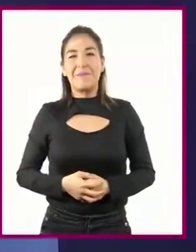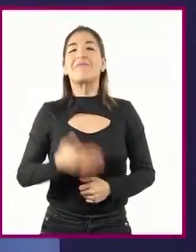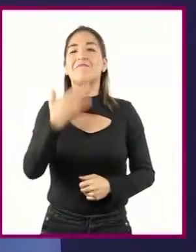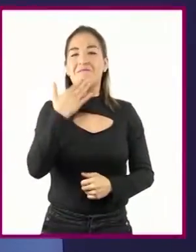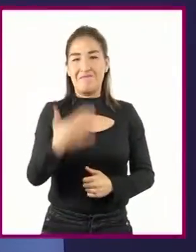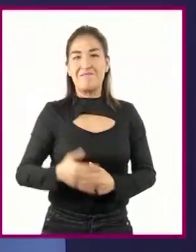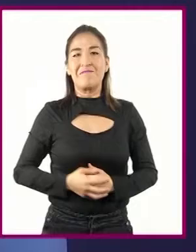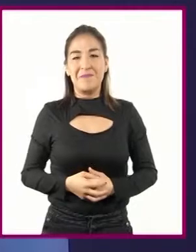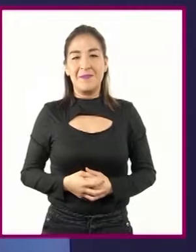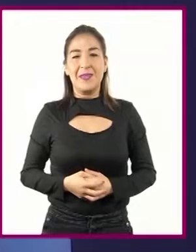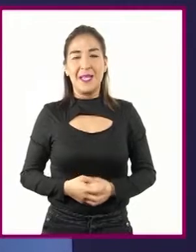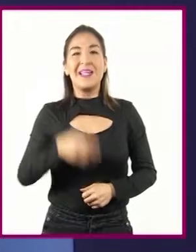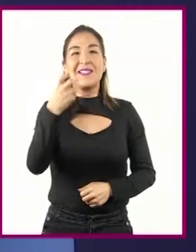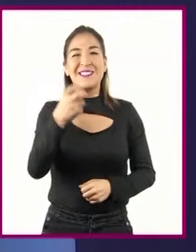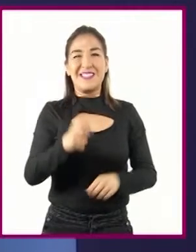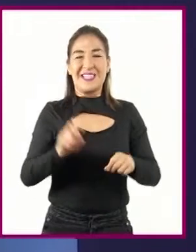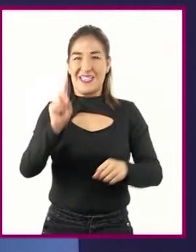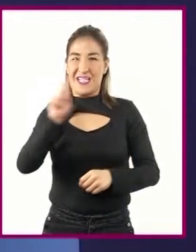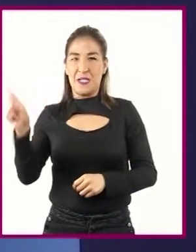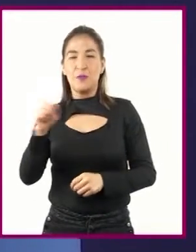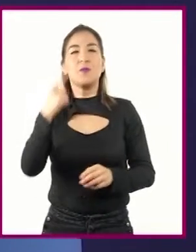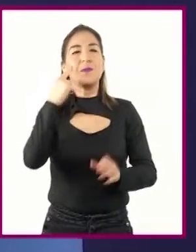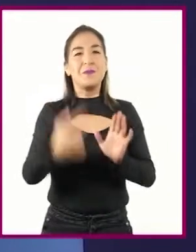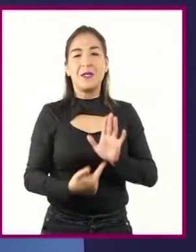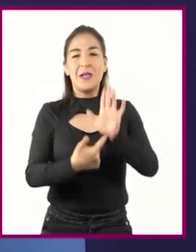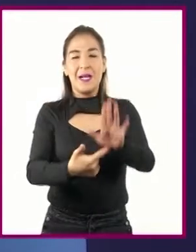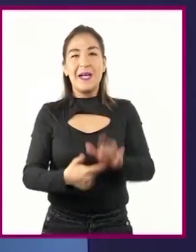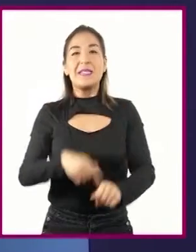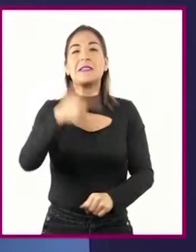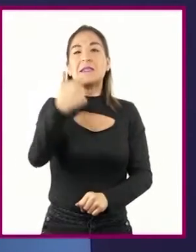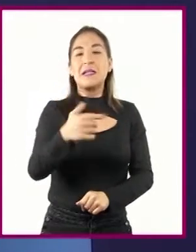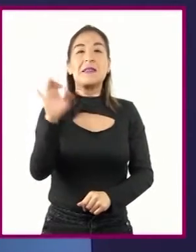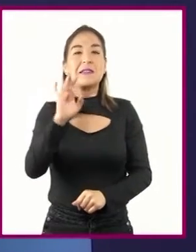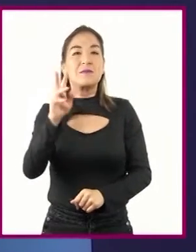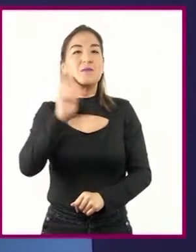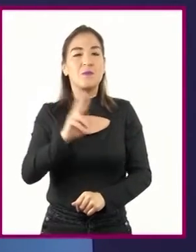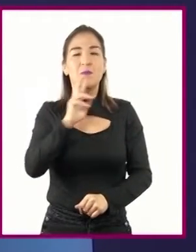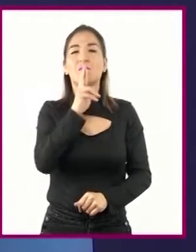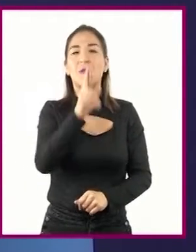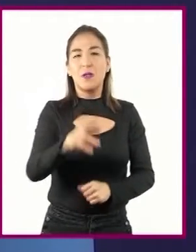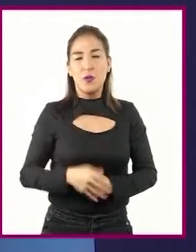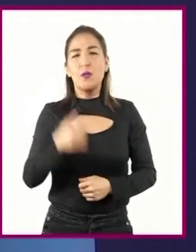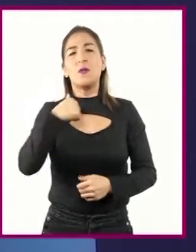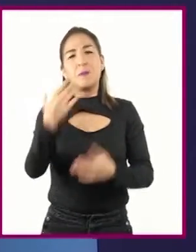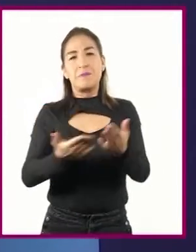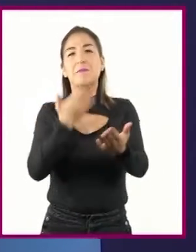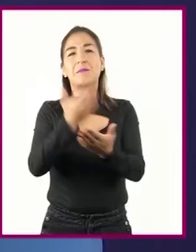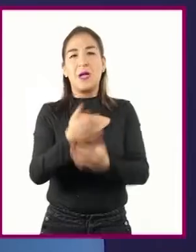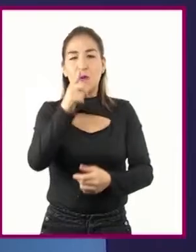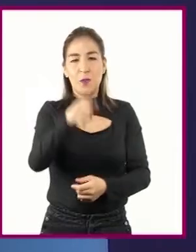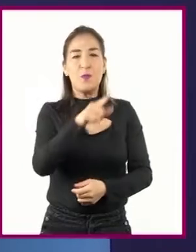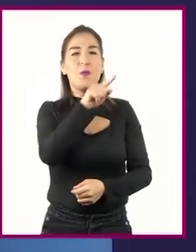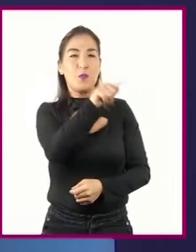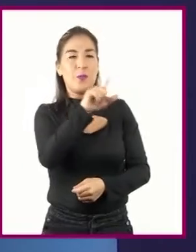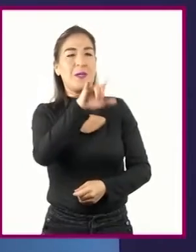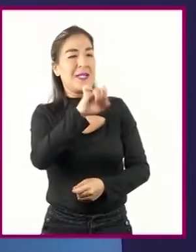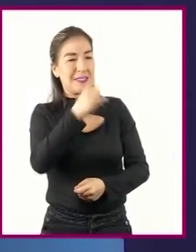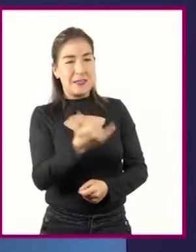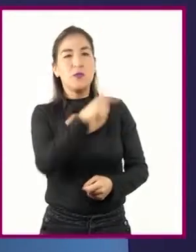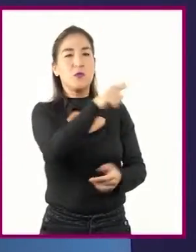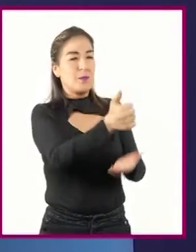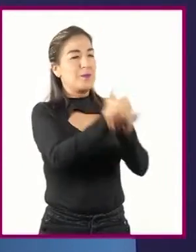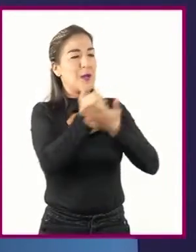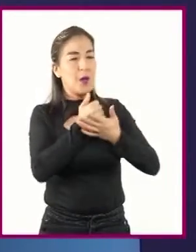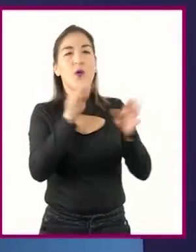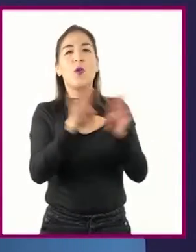Correcto. Del lado derecho les presentaré 7 posibles resultados. Y te voy a pedir, Leslie, que por favor nos ayudes